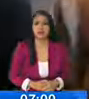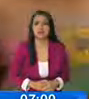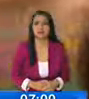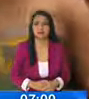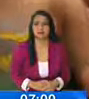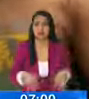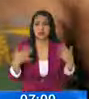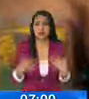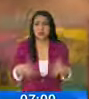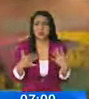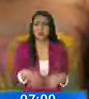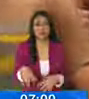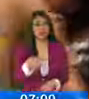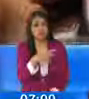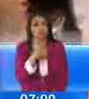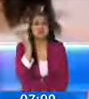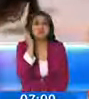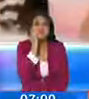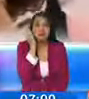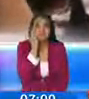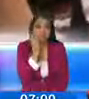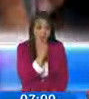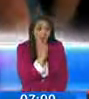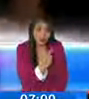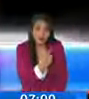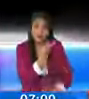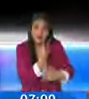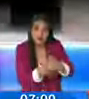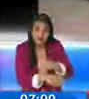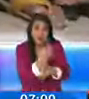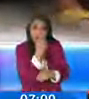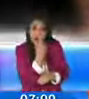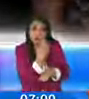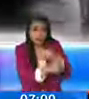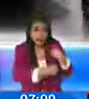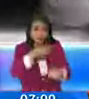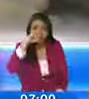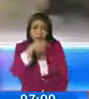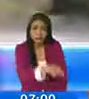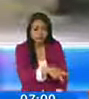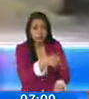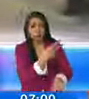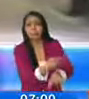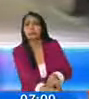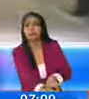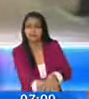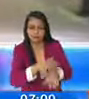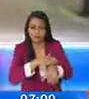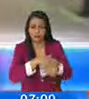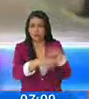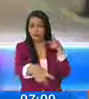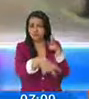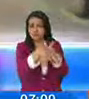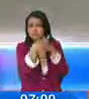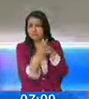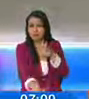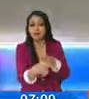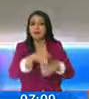Un cuadro desgarrador, el de una madre al ver a su hijo de 11 años tendido en la vereda, después que una camioneta impactara la bicicleta en la